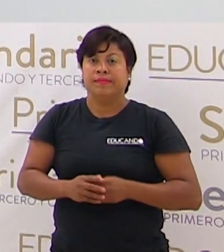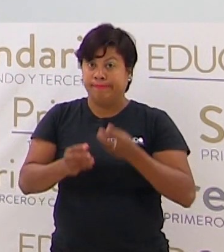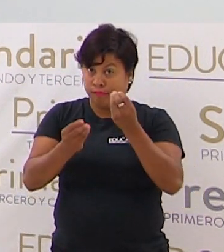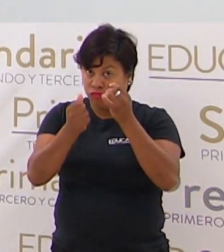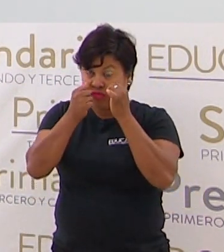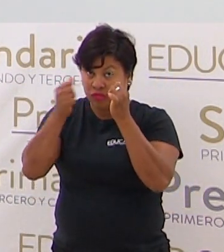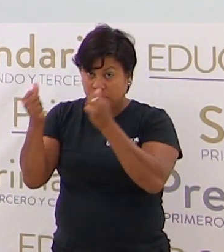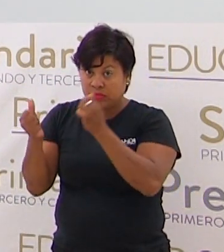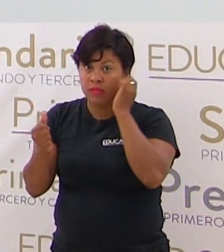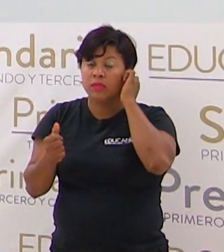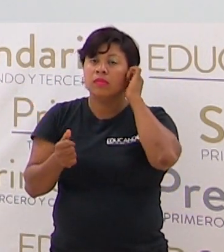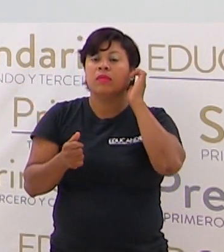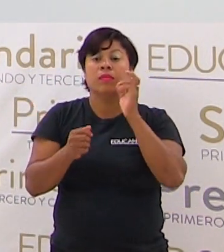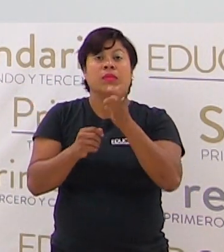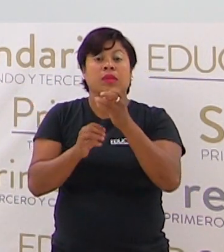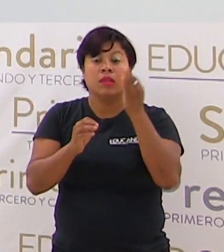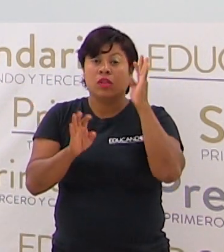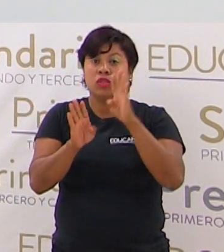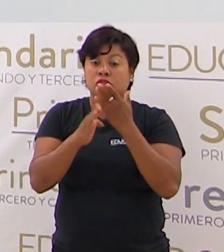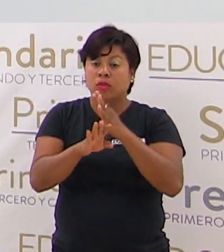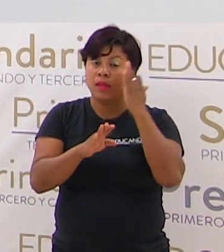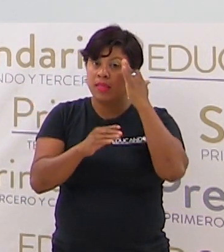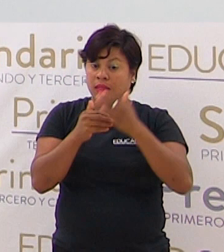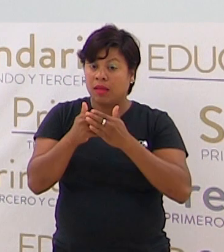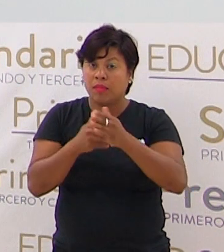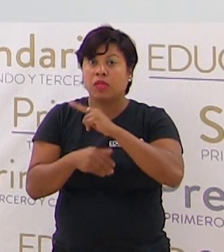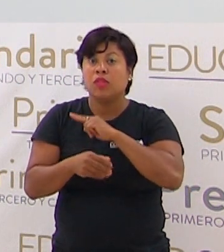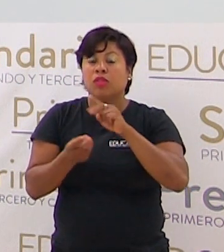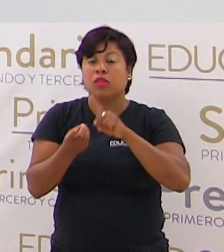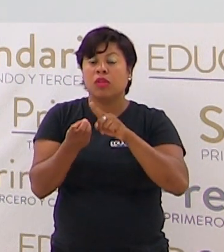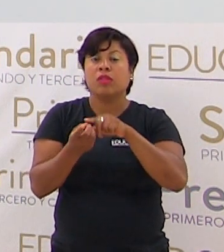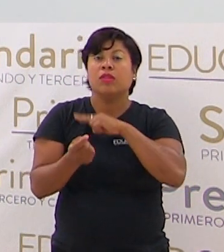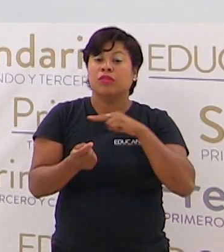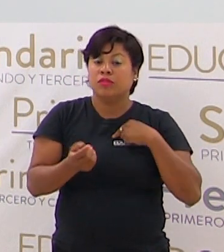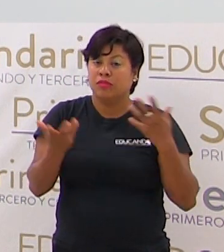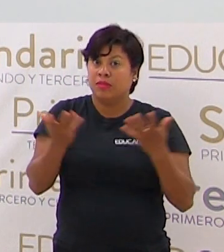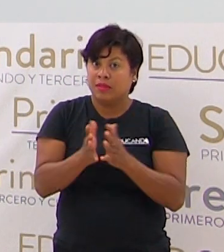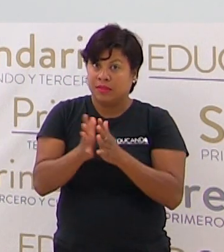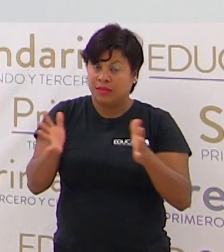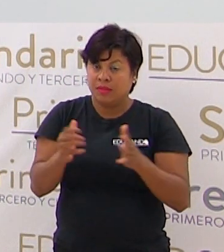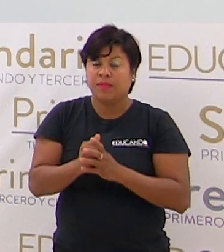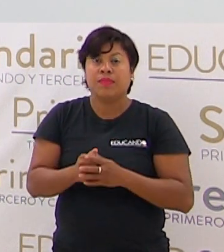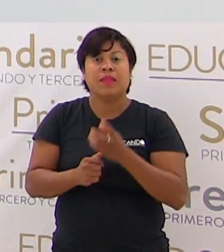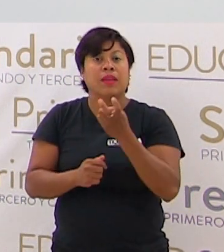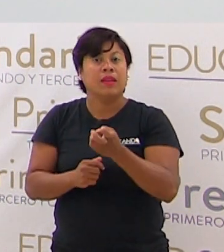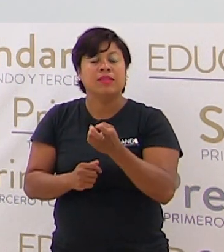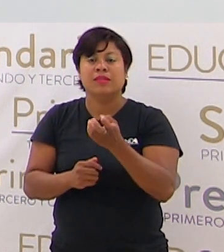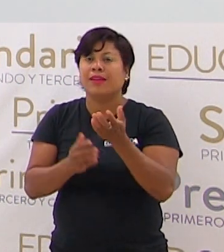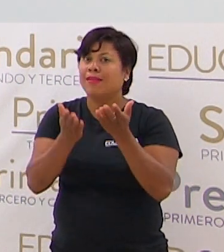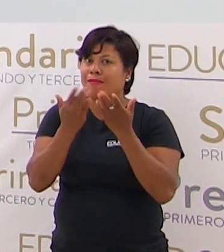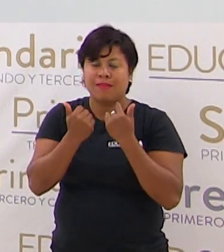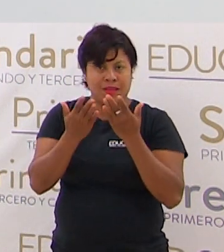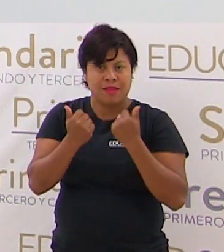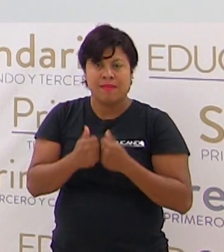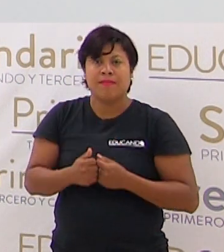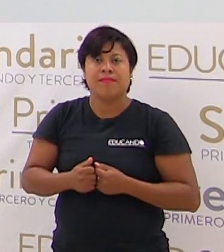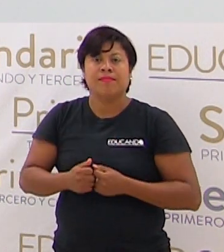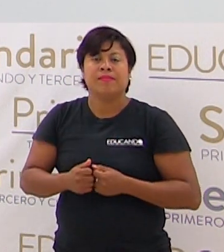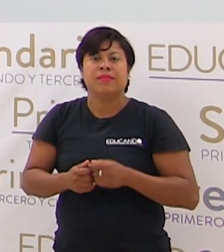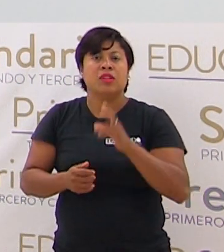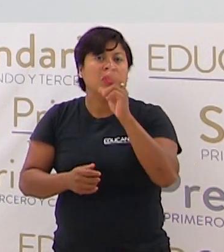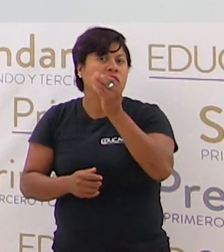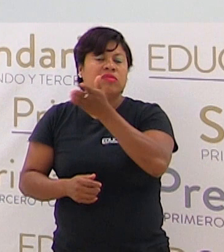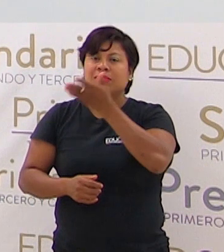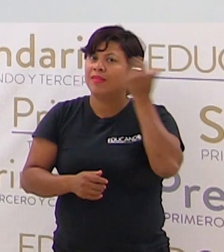Atención con esto porque es de nuestra línea del tiempo donde estamos ubicándonos, que no